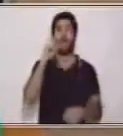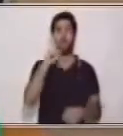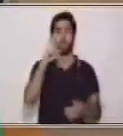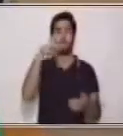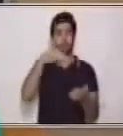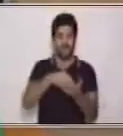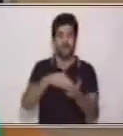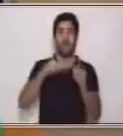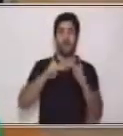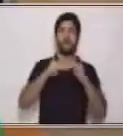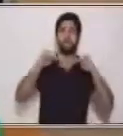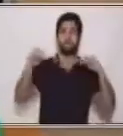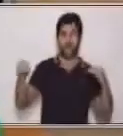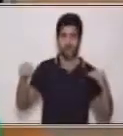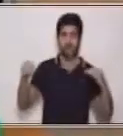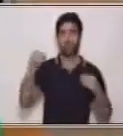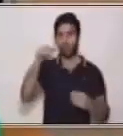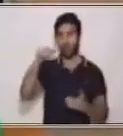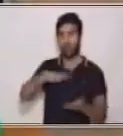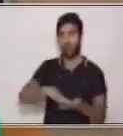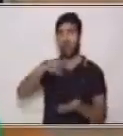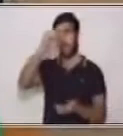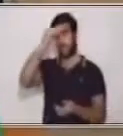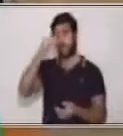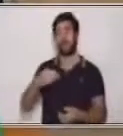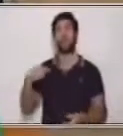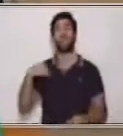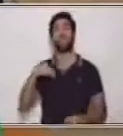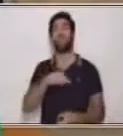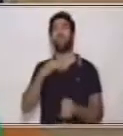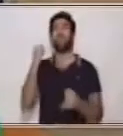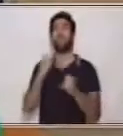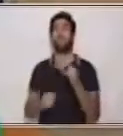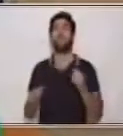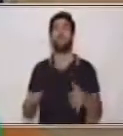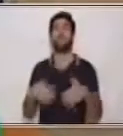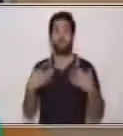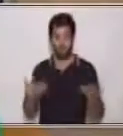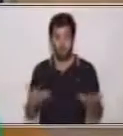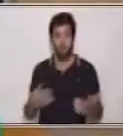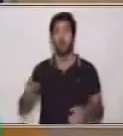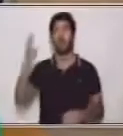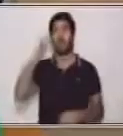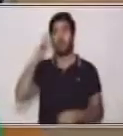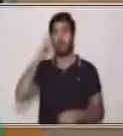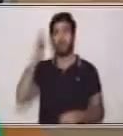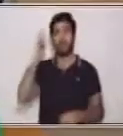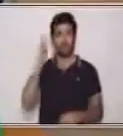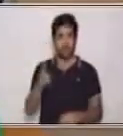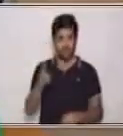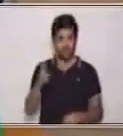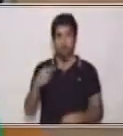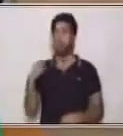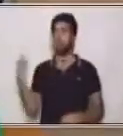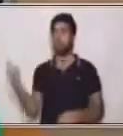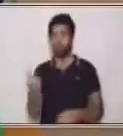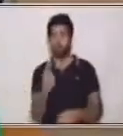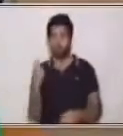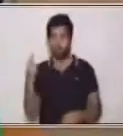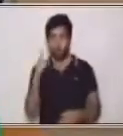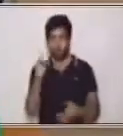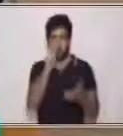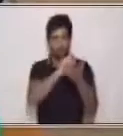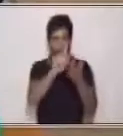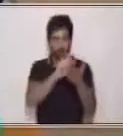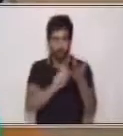hay de un departamento a otro. Vamos a terminar. Recuerda siempre que todo lo que anotes lo debes